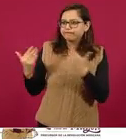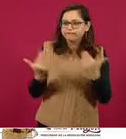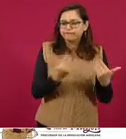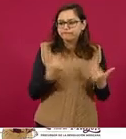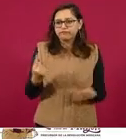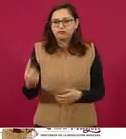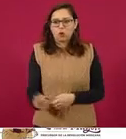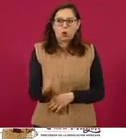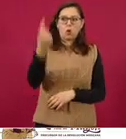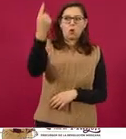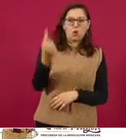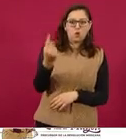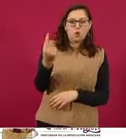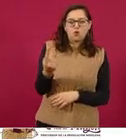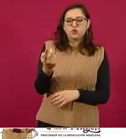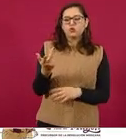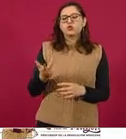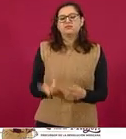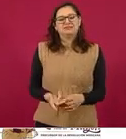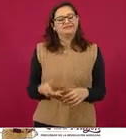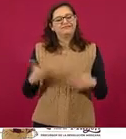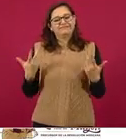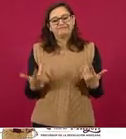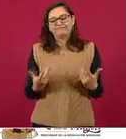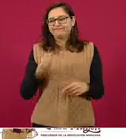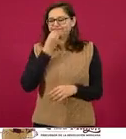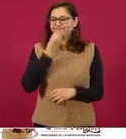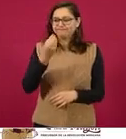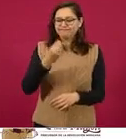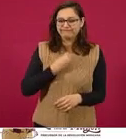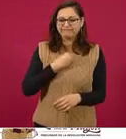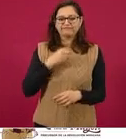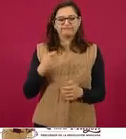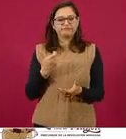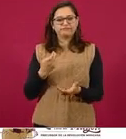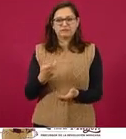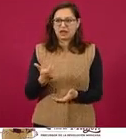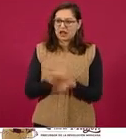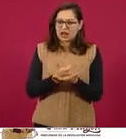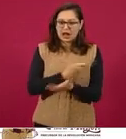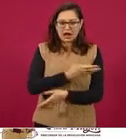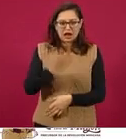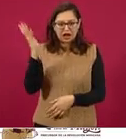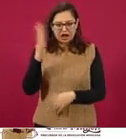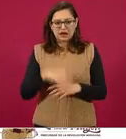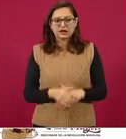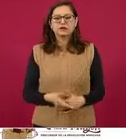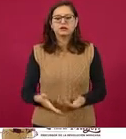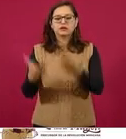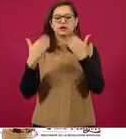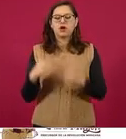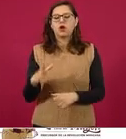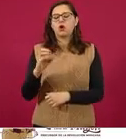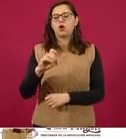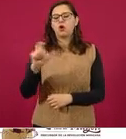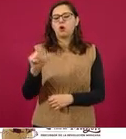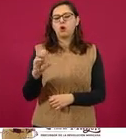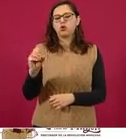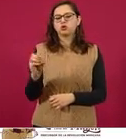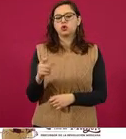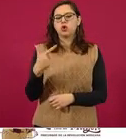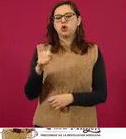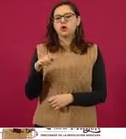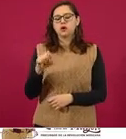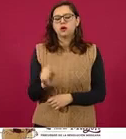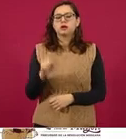ser el dueño de todas las tienditas y de todo en Mascota esta persona. 22 pesos con 99 centavos es